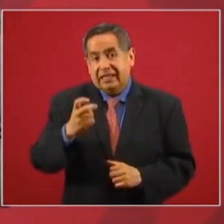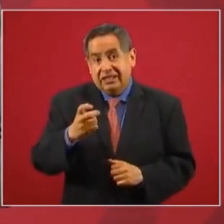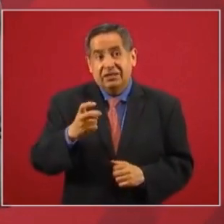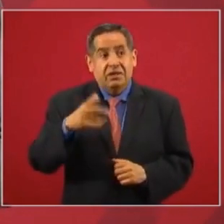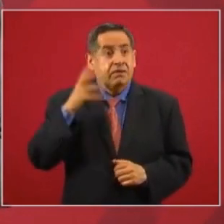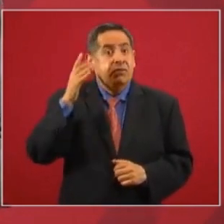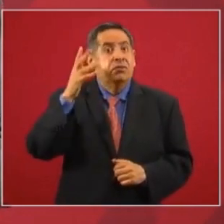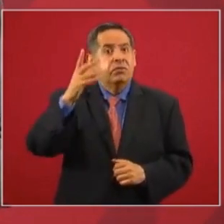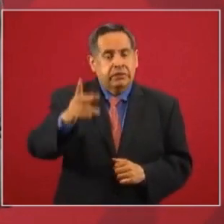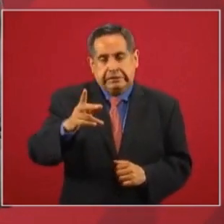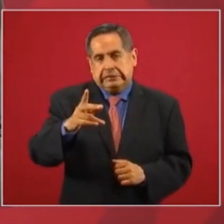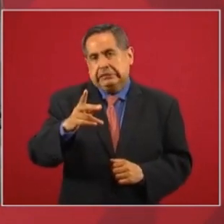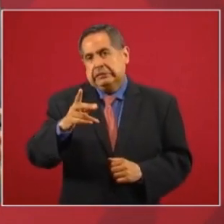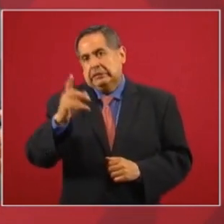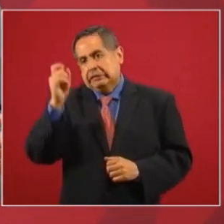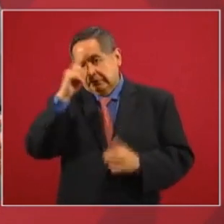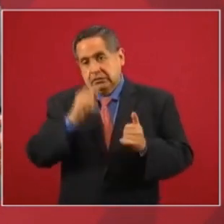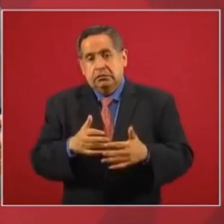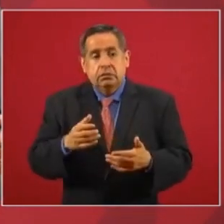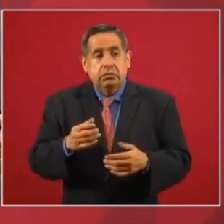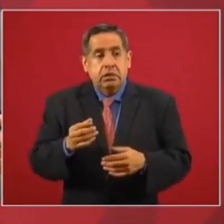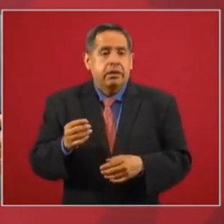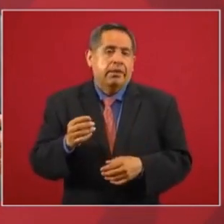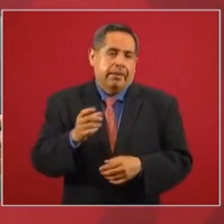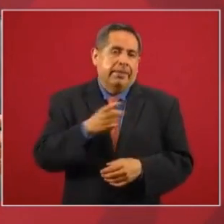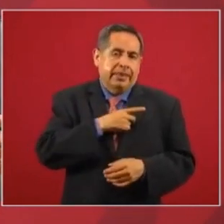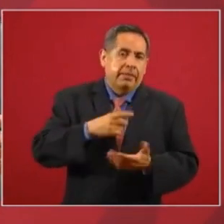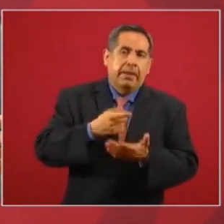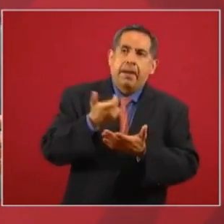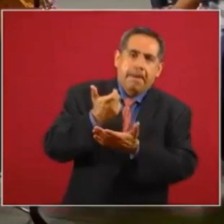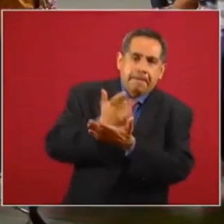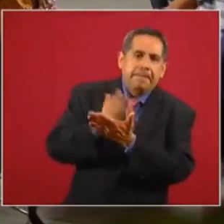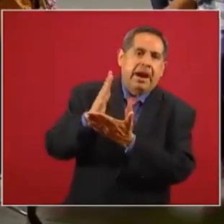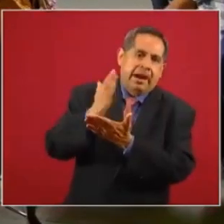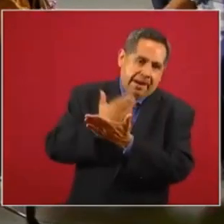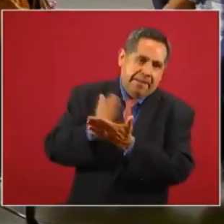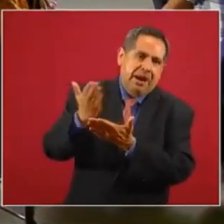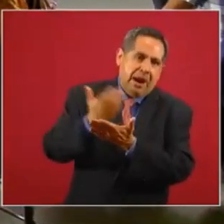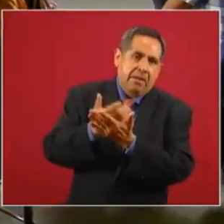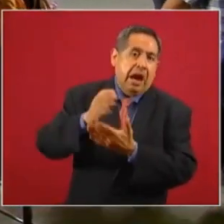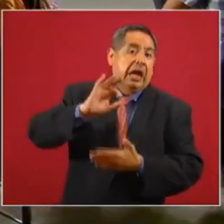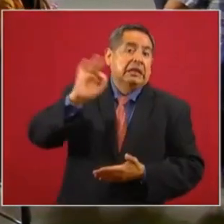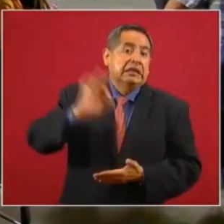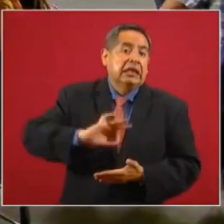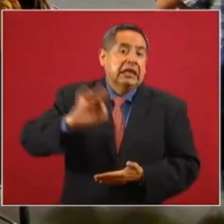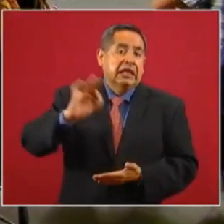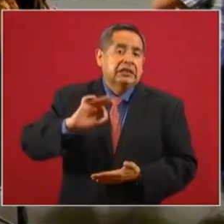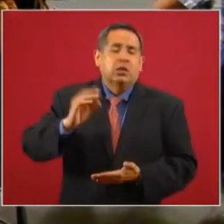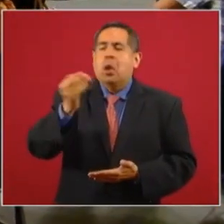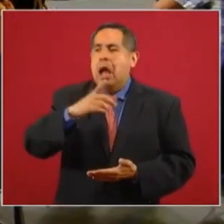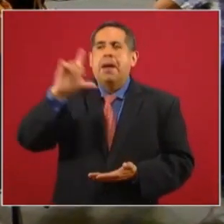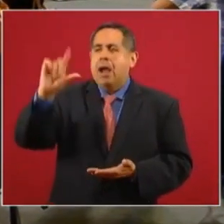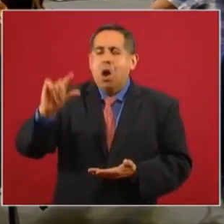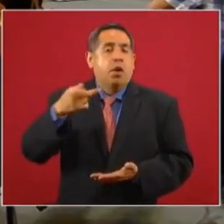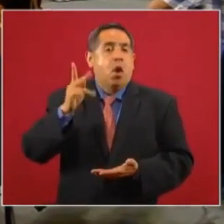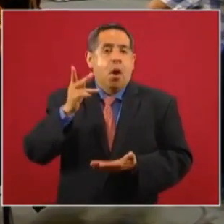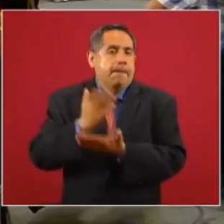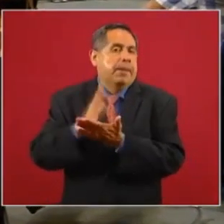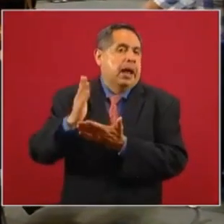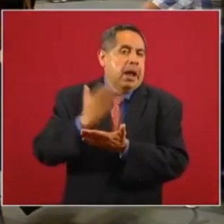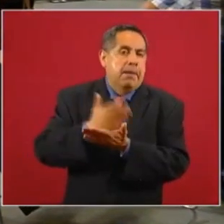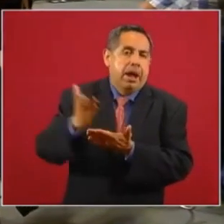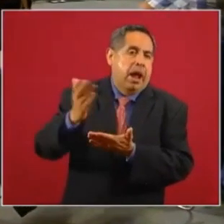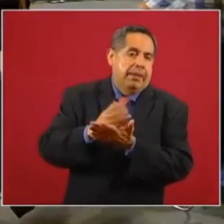pesar porque hay que pagar intereses. Por muy bajas que estén las tasas, de todas maneras es